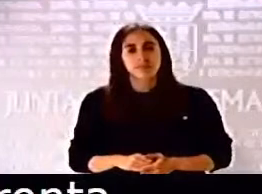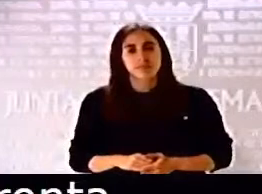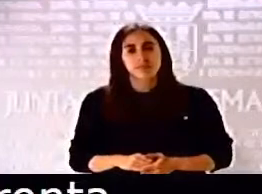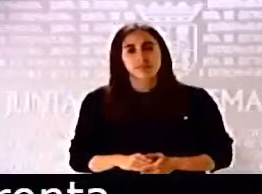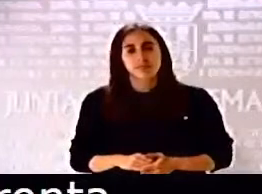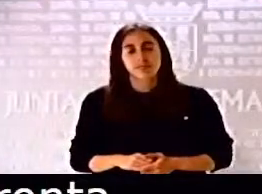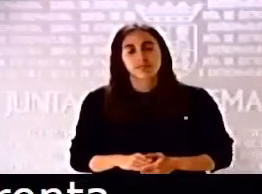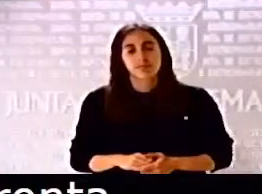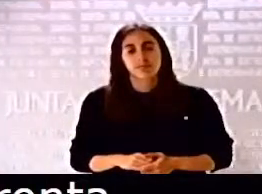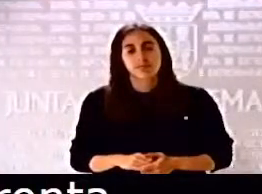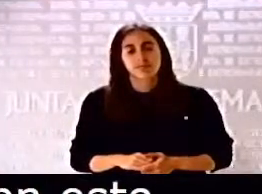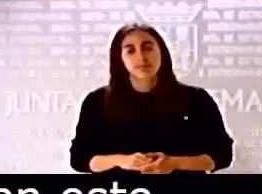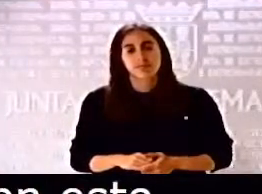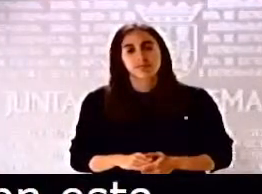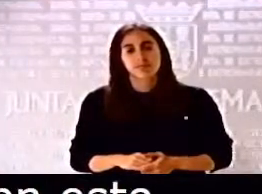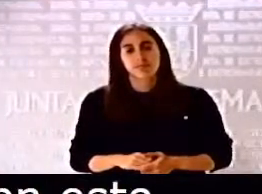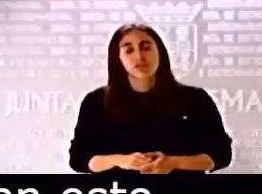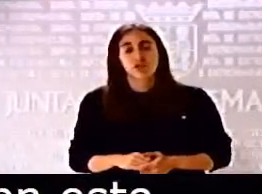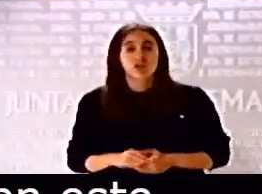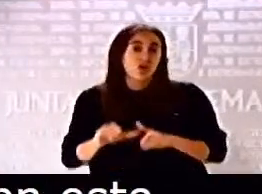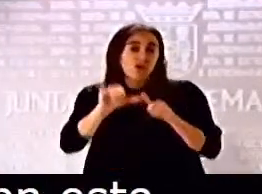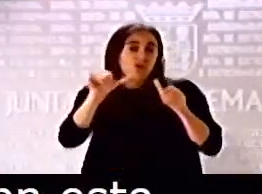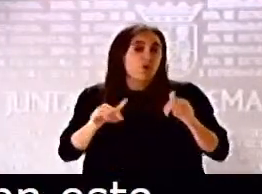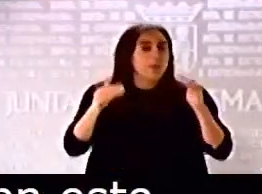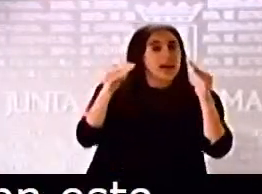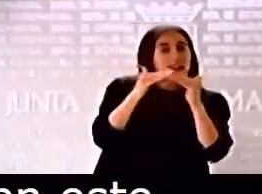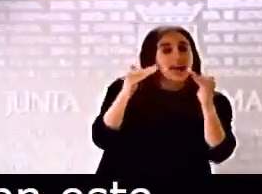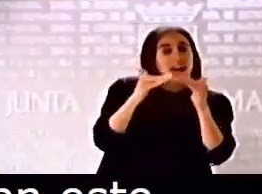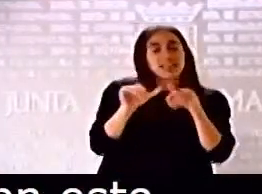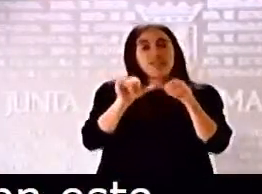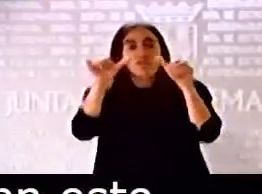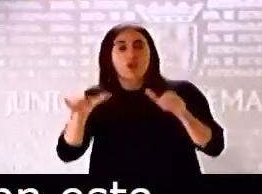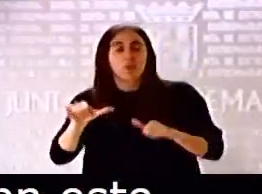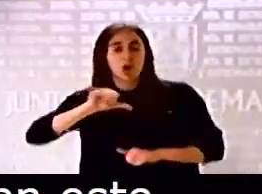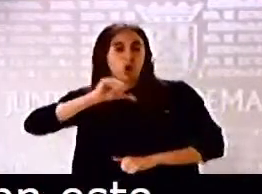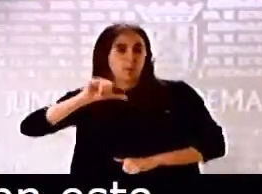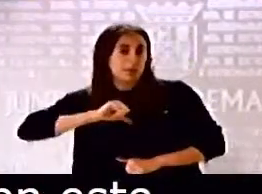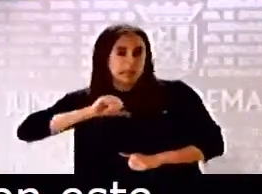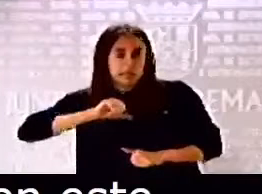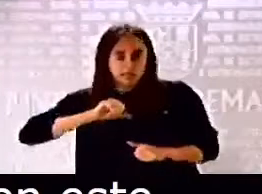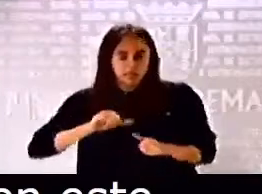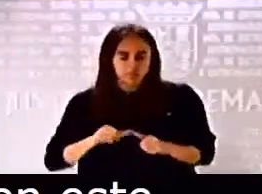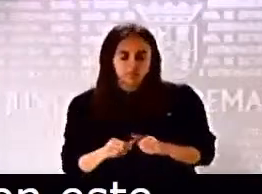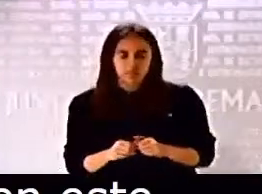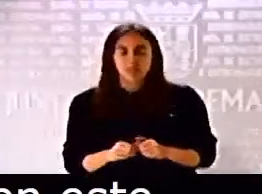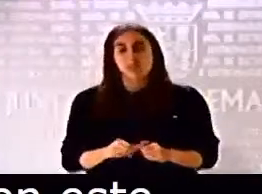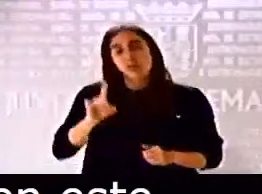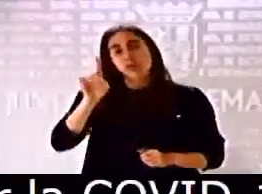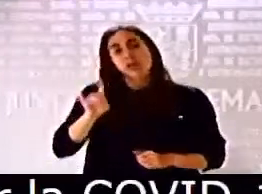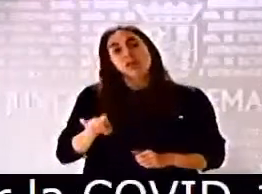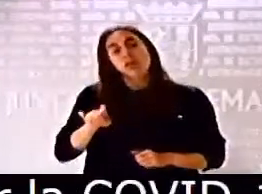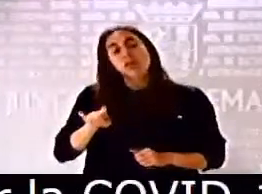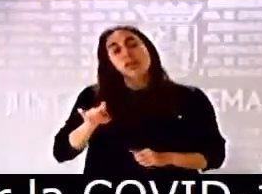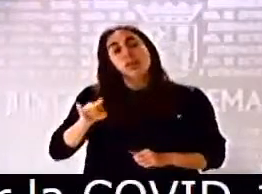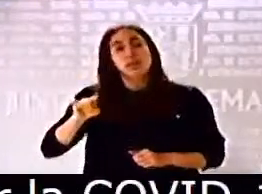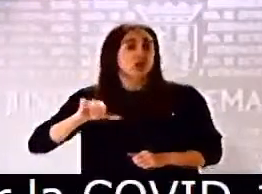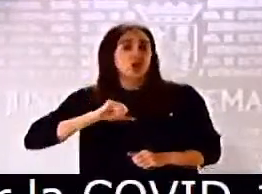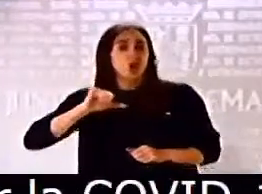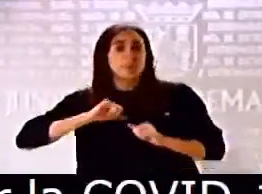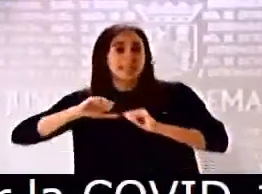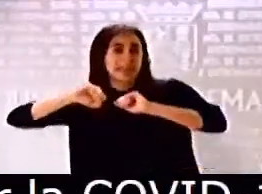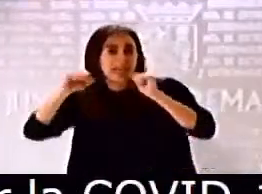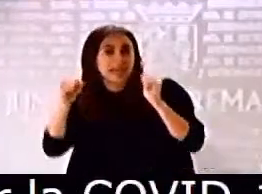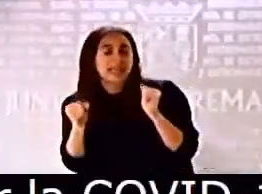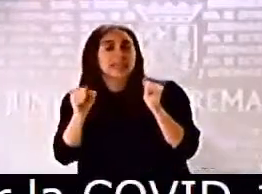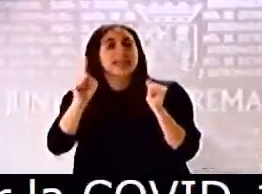bien sea en su domicilio, bien sea en los centros hospitalarios, bien en la planta de los hospitales o en las